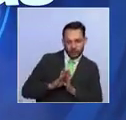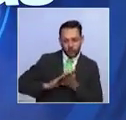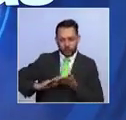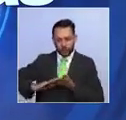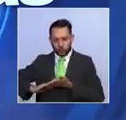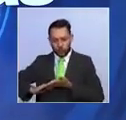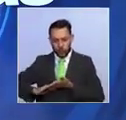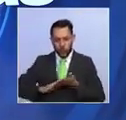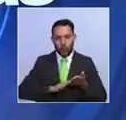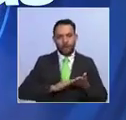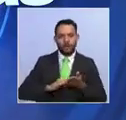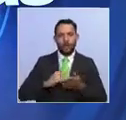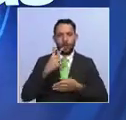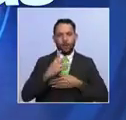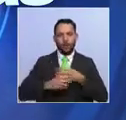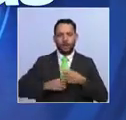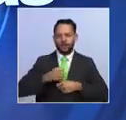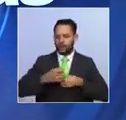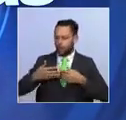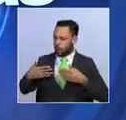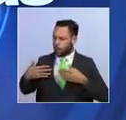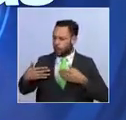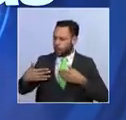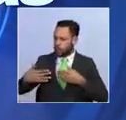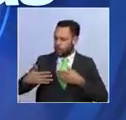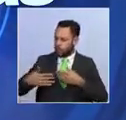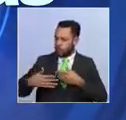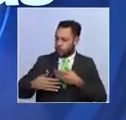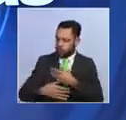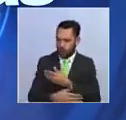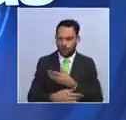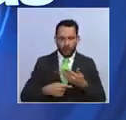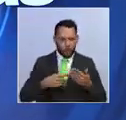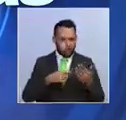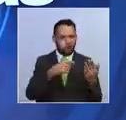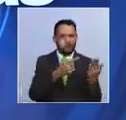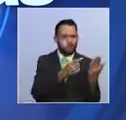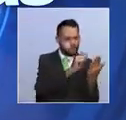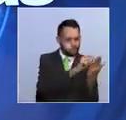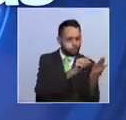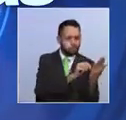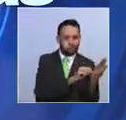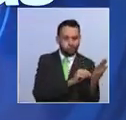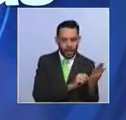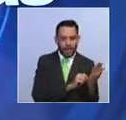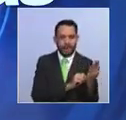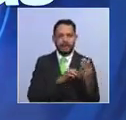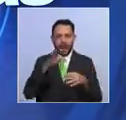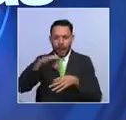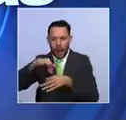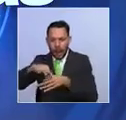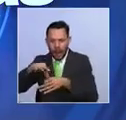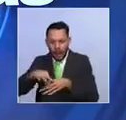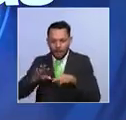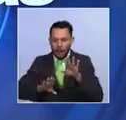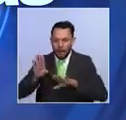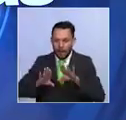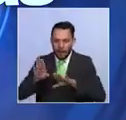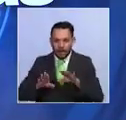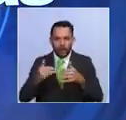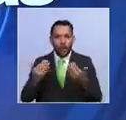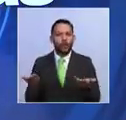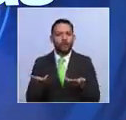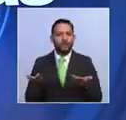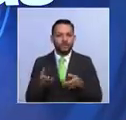país en los próximos cuatro años esto debido a que no se contaba con el número suficiente de parlamentarios para comenzar la discusión pero vámonos directamente a la